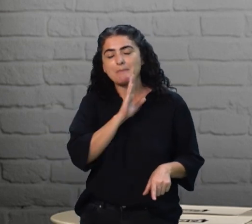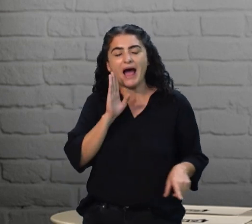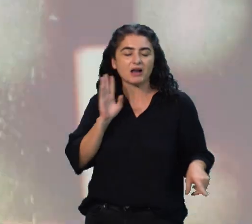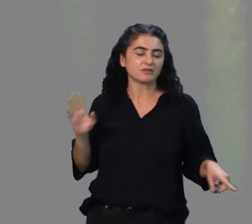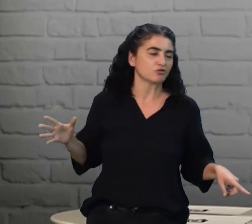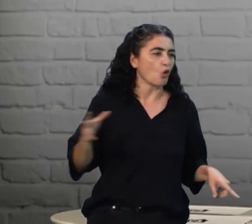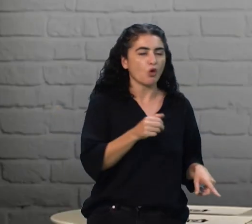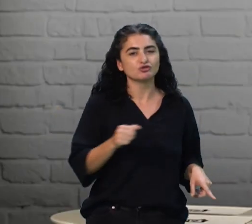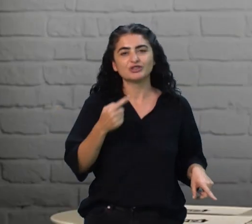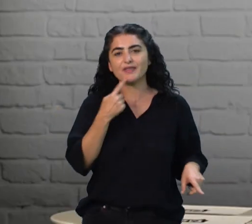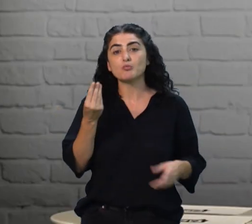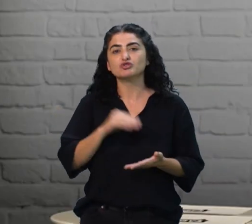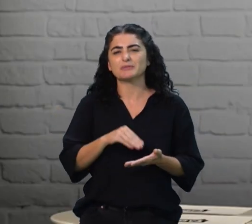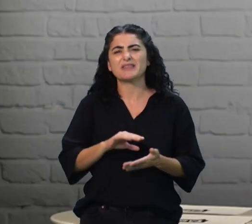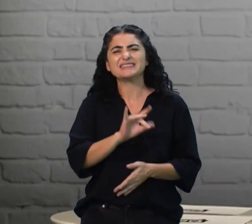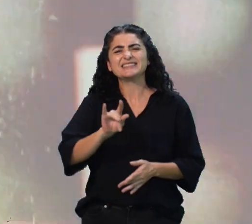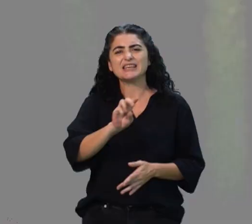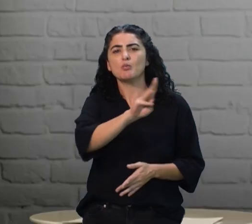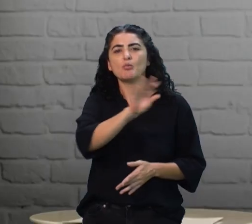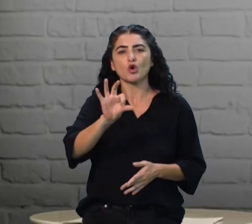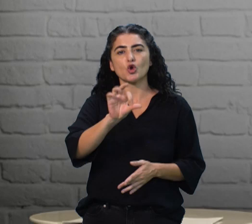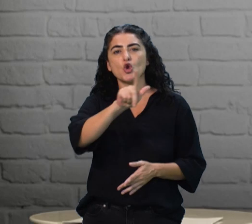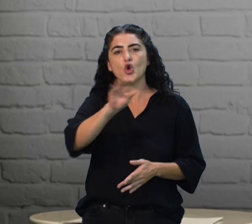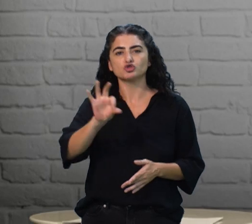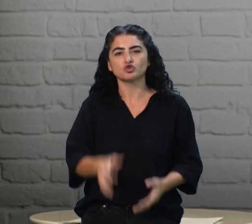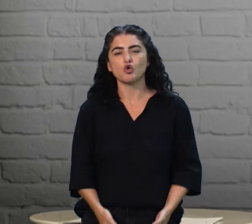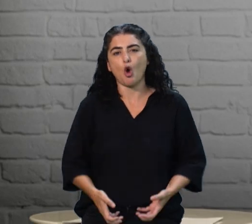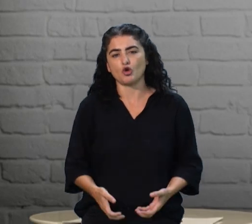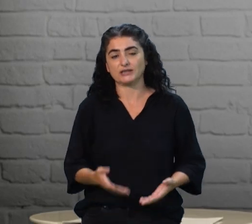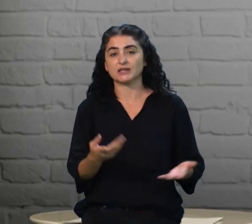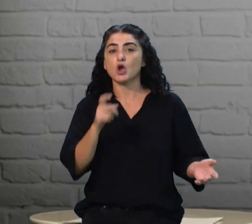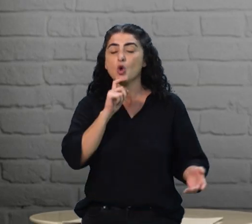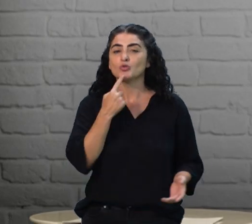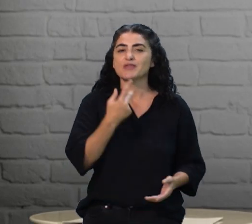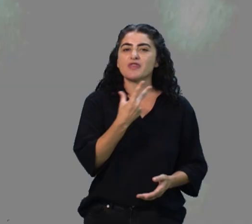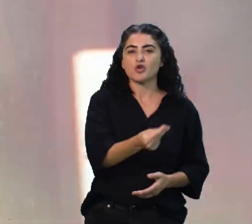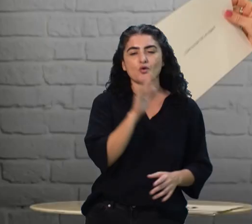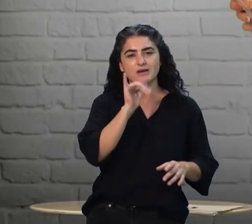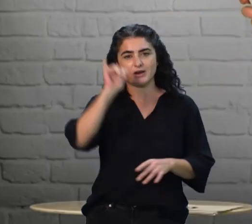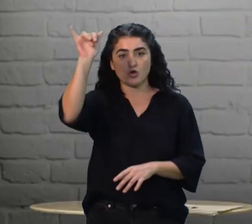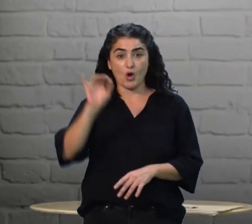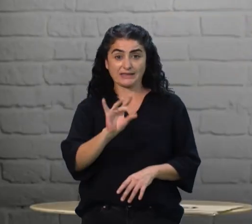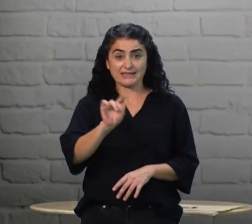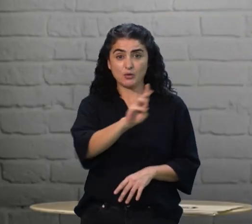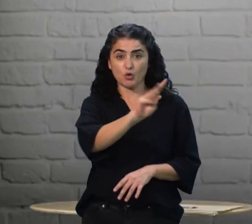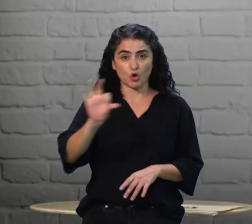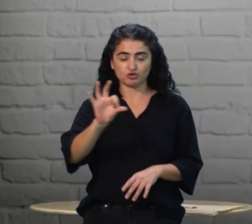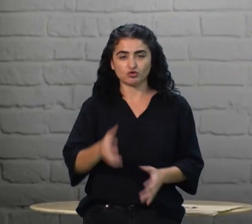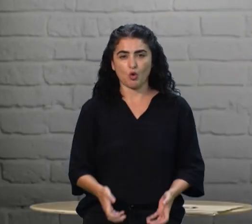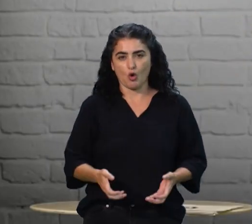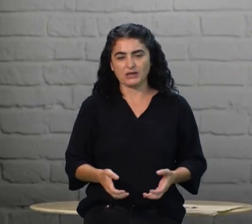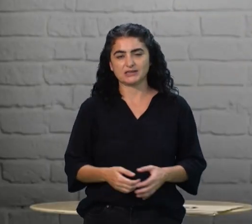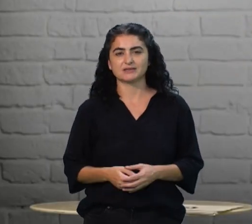veces sí por los Cómo se dice no en riojano sí por los Uy